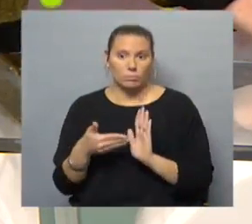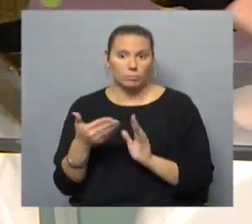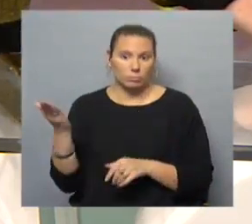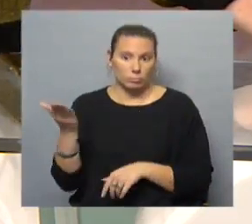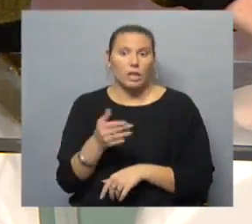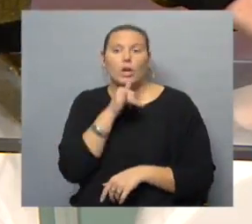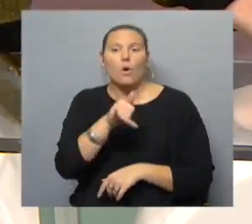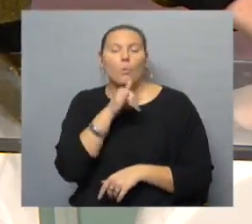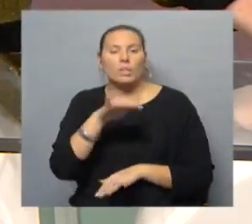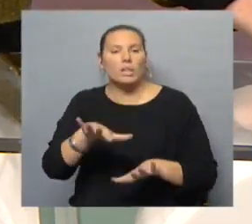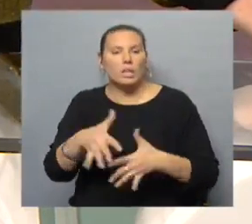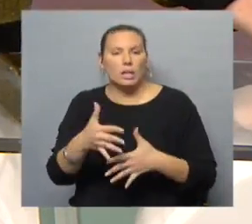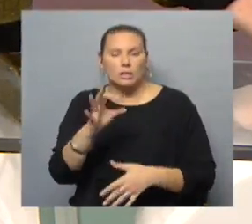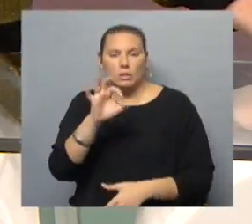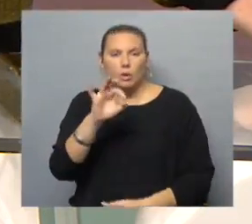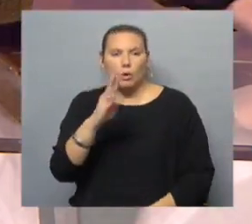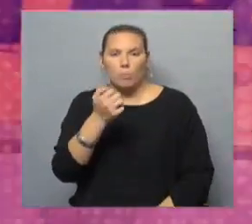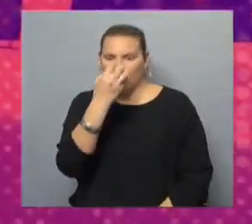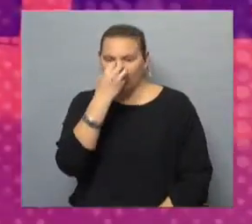que nos cuenten de qué se trata Opa Payasos.